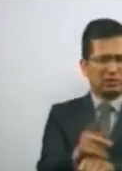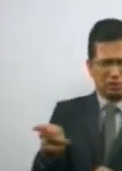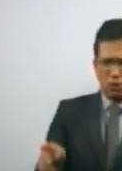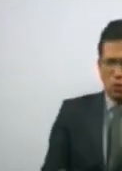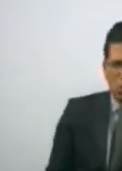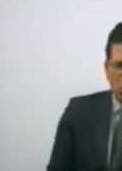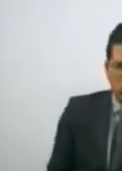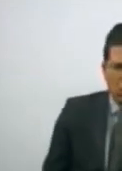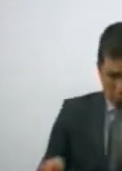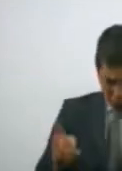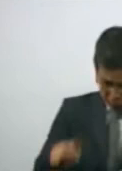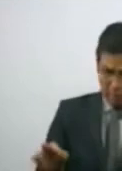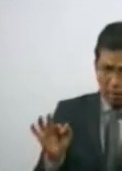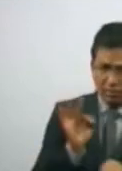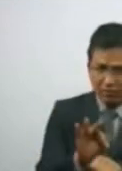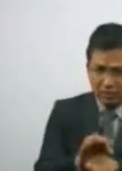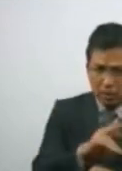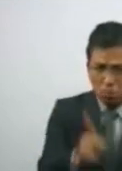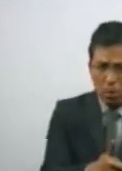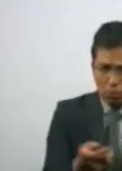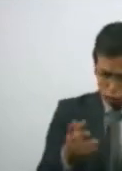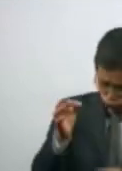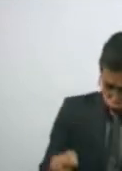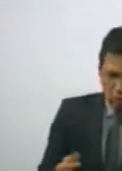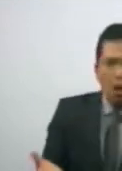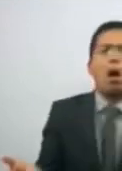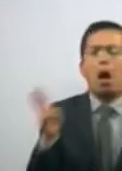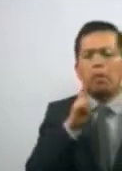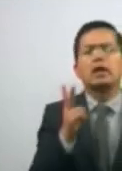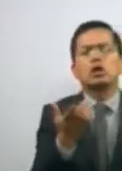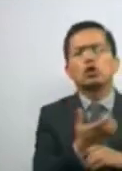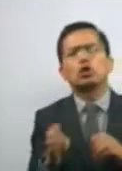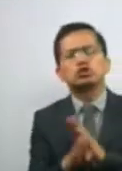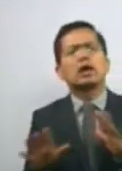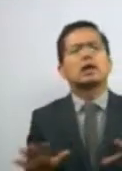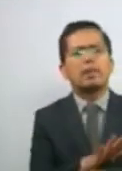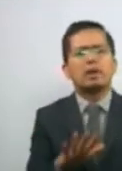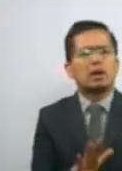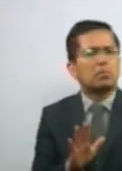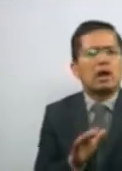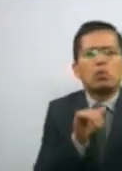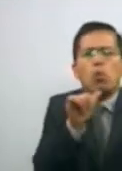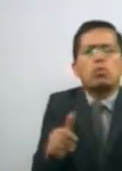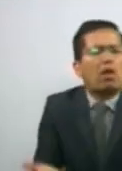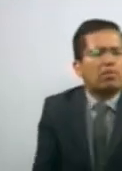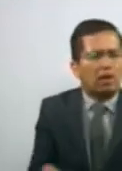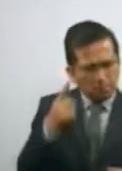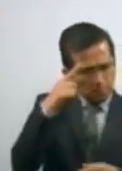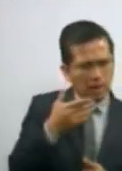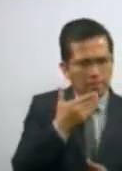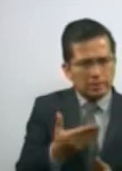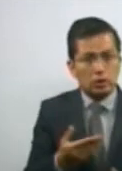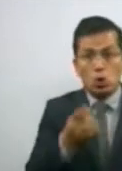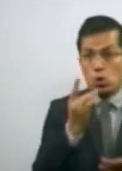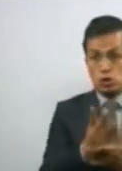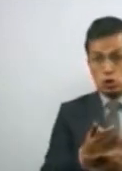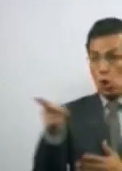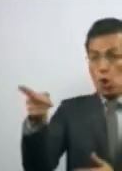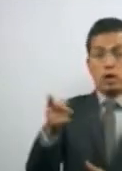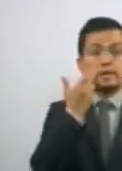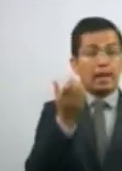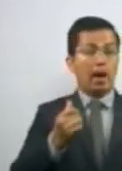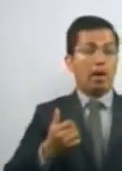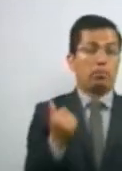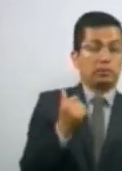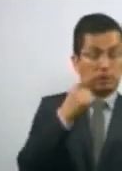fuera, habría muchas cosas que habrían cambiado y no tendrían solamente esta intención estrictamente electorera. Yo no